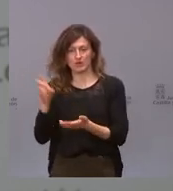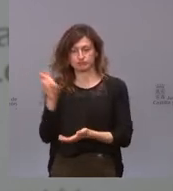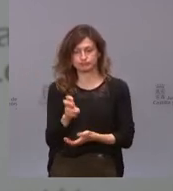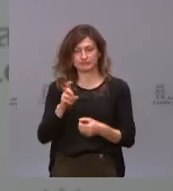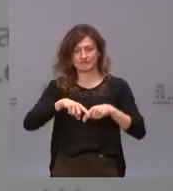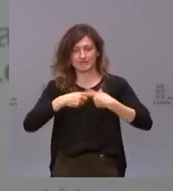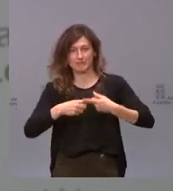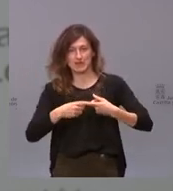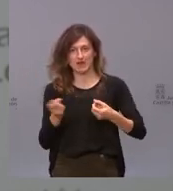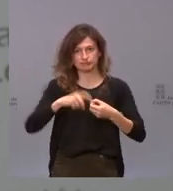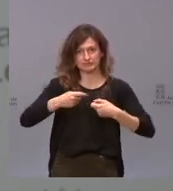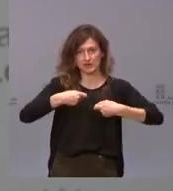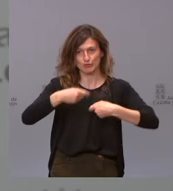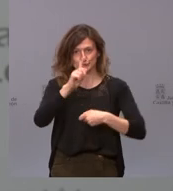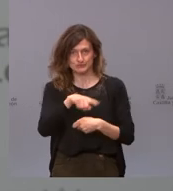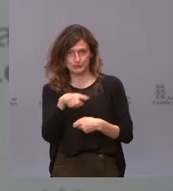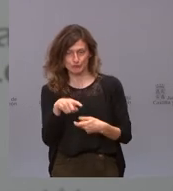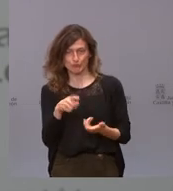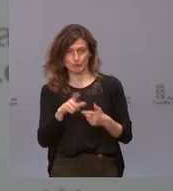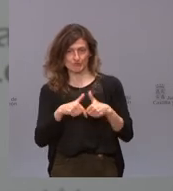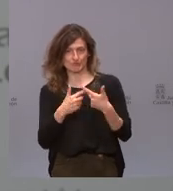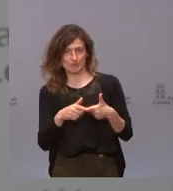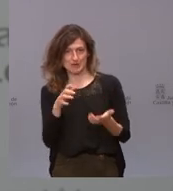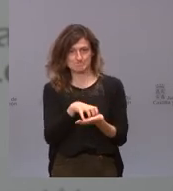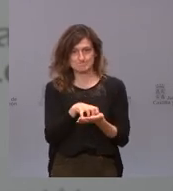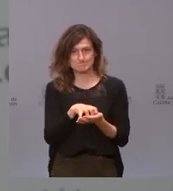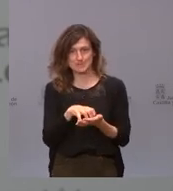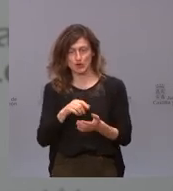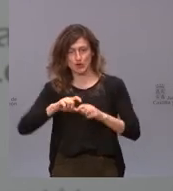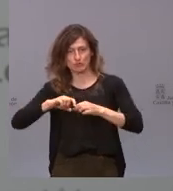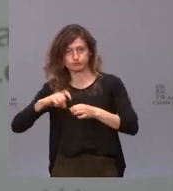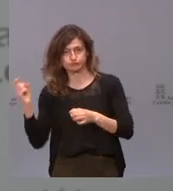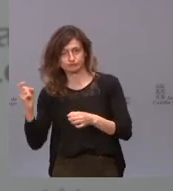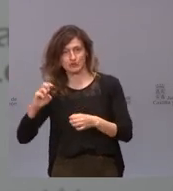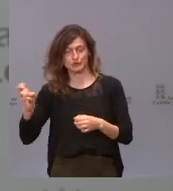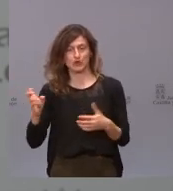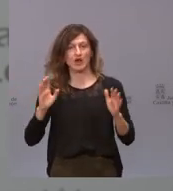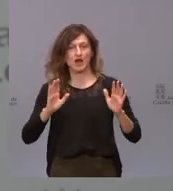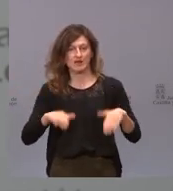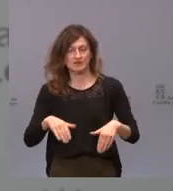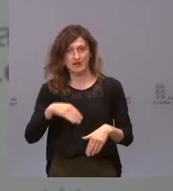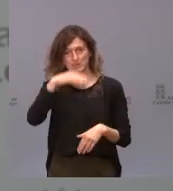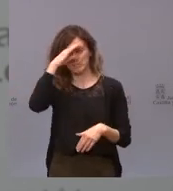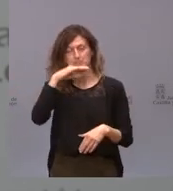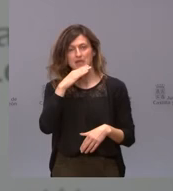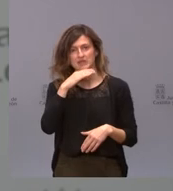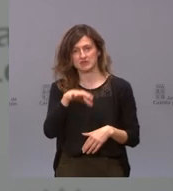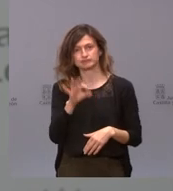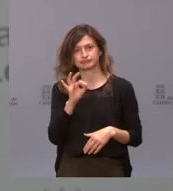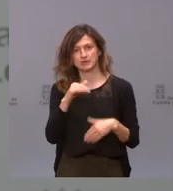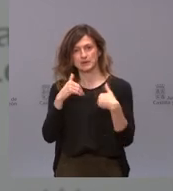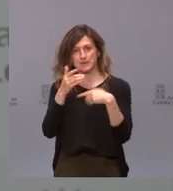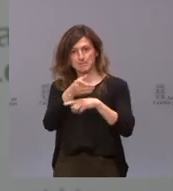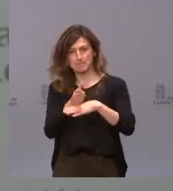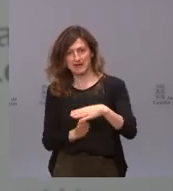negocio del padre continuar con la actividad familiar o tener una vida independiente distinta de la negocio de su padre y el padre decide donar una parte